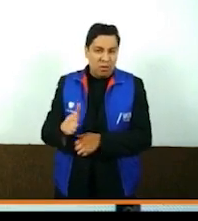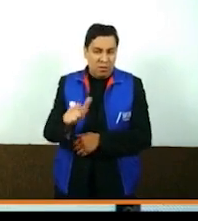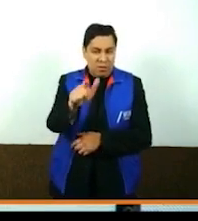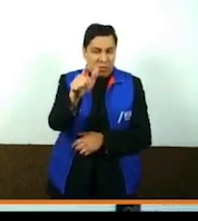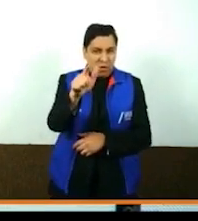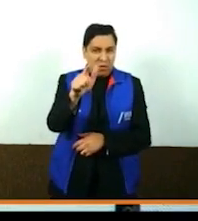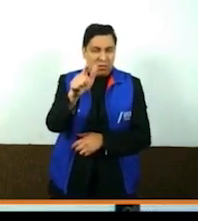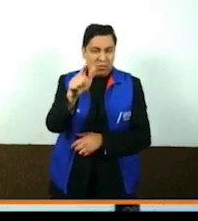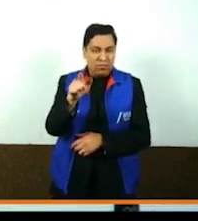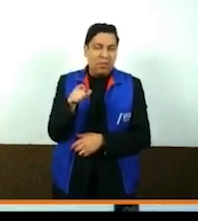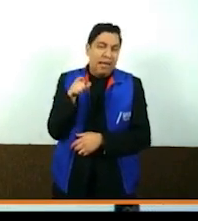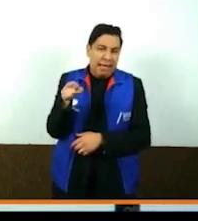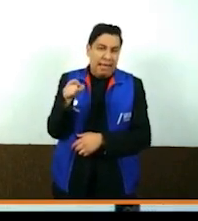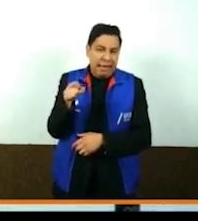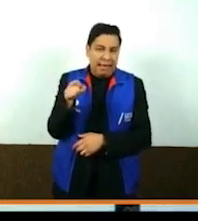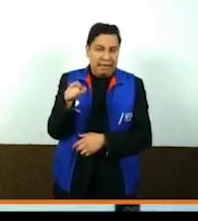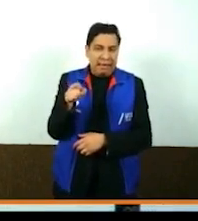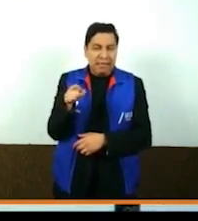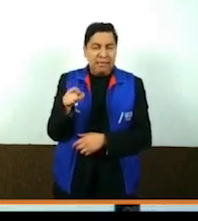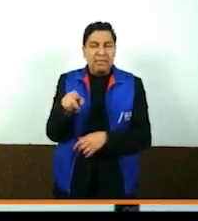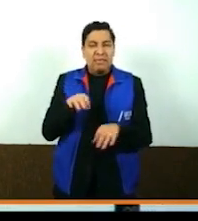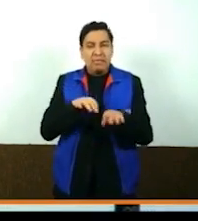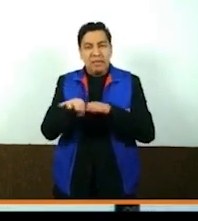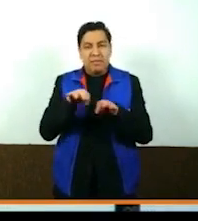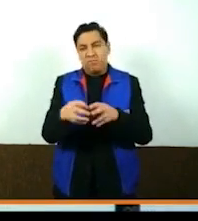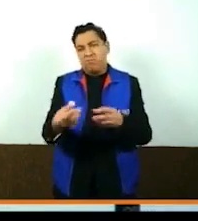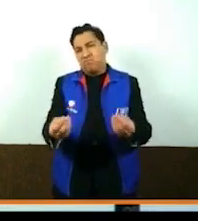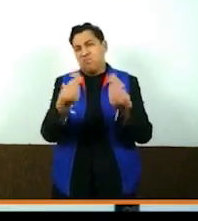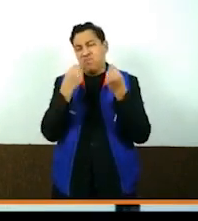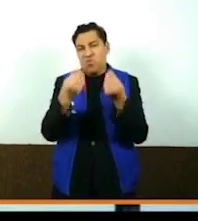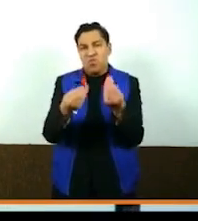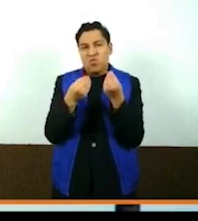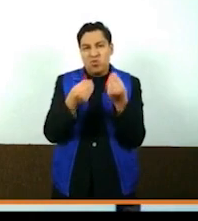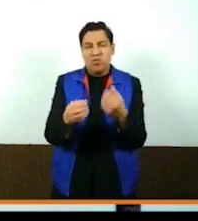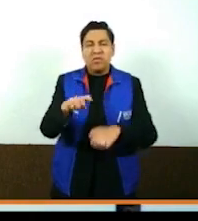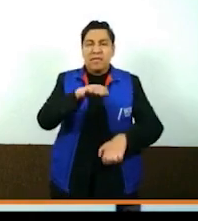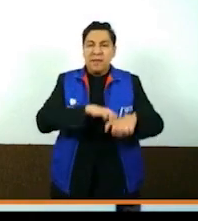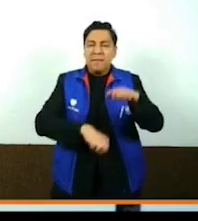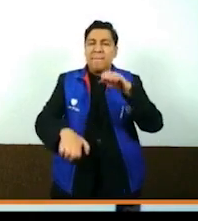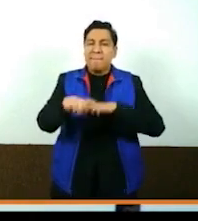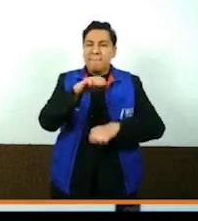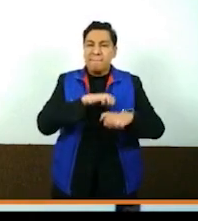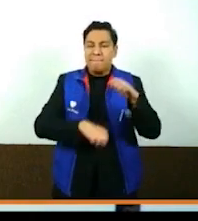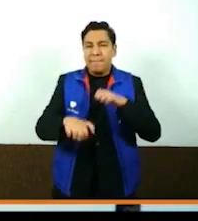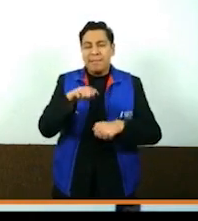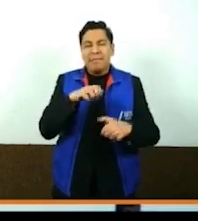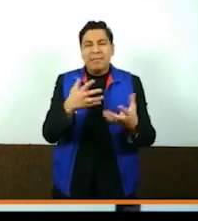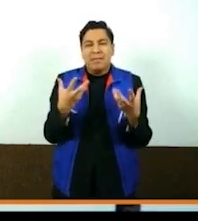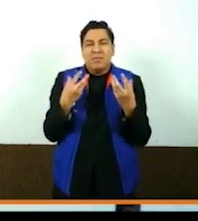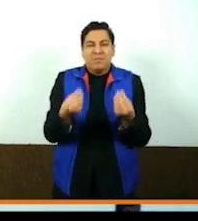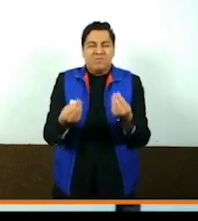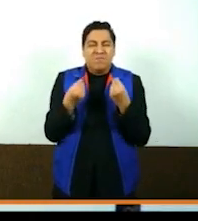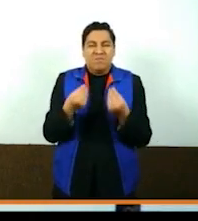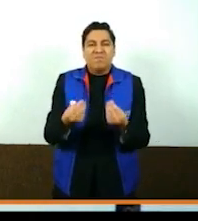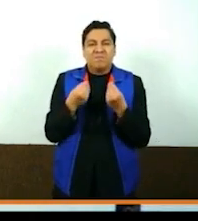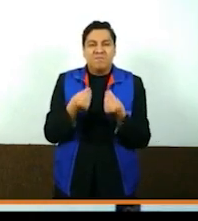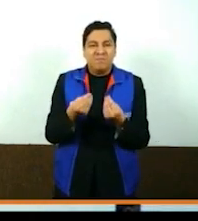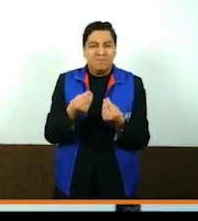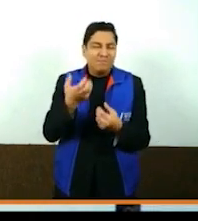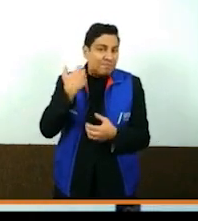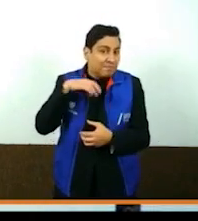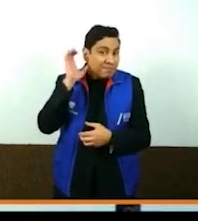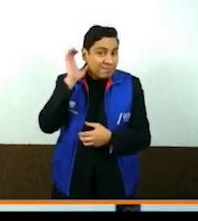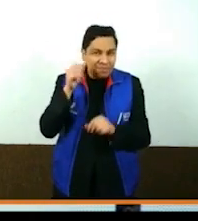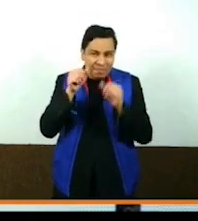así se denominaba. Hemos tenido empresas de una gran cantidad de industrias y hemos escuchado una